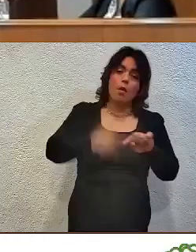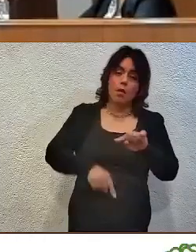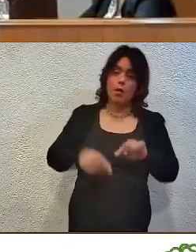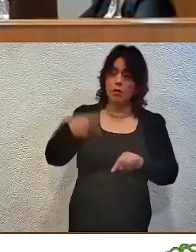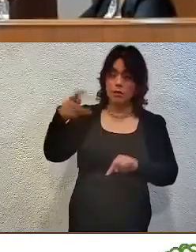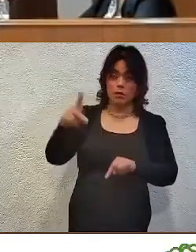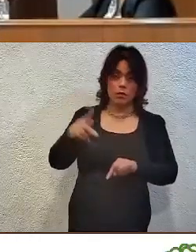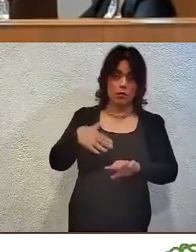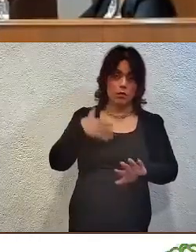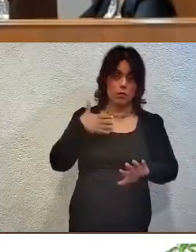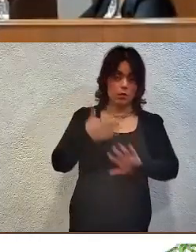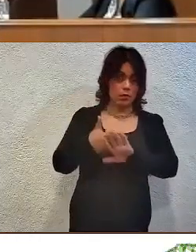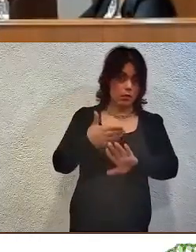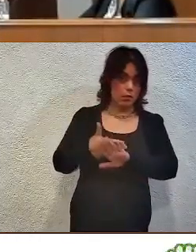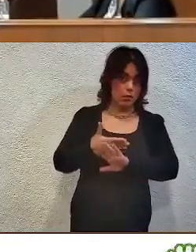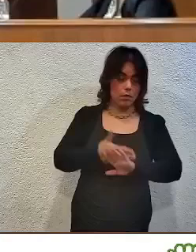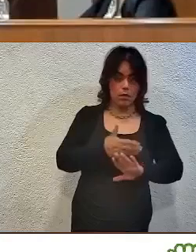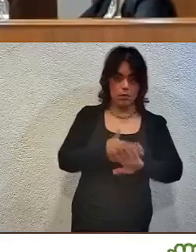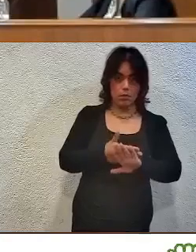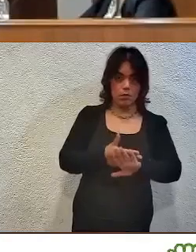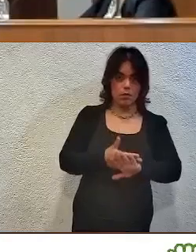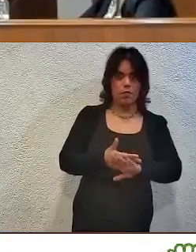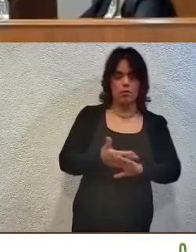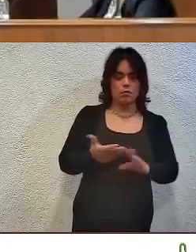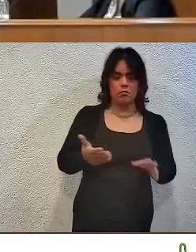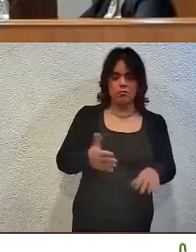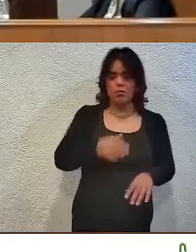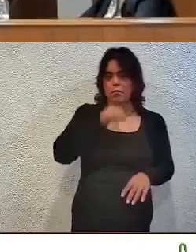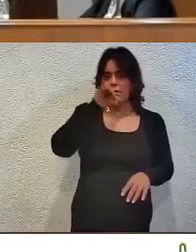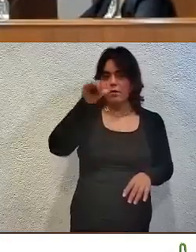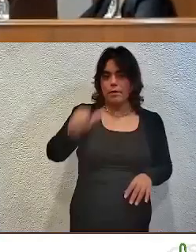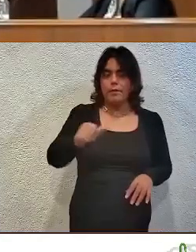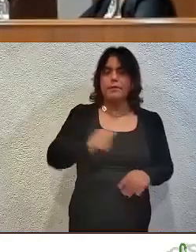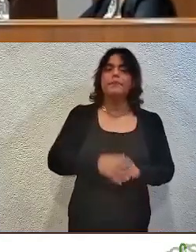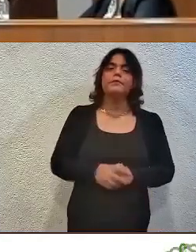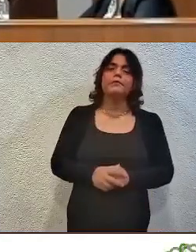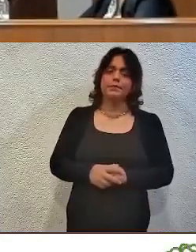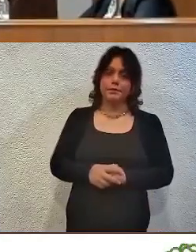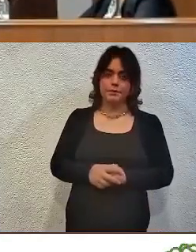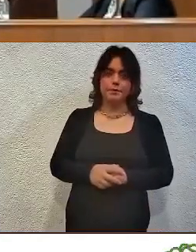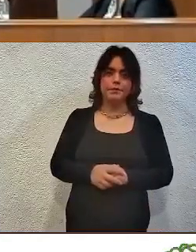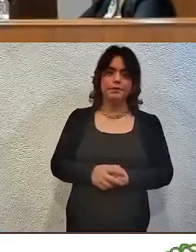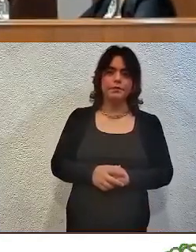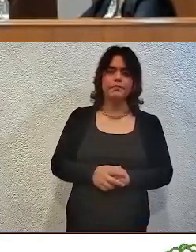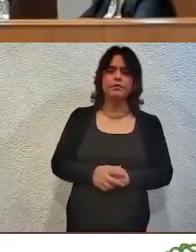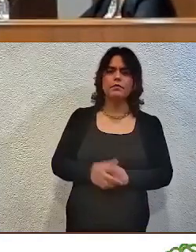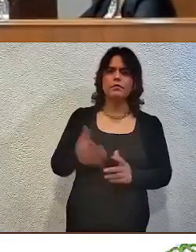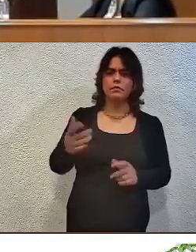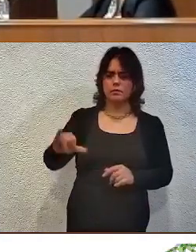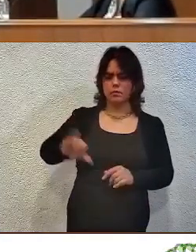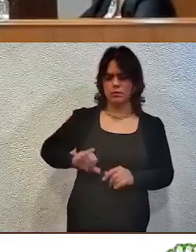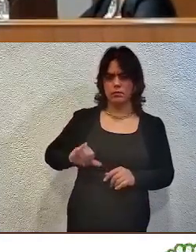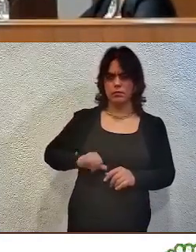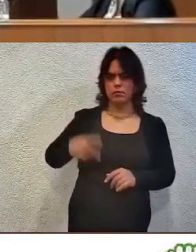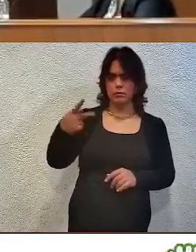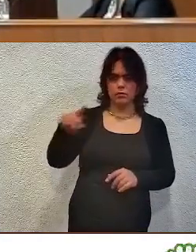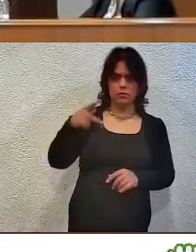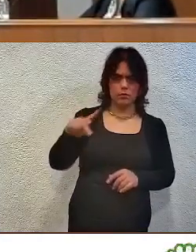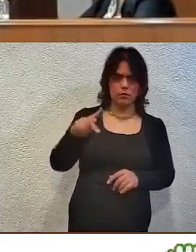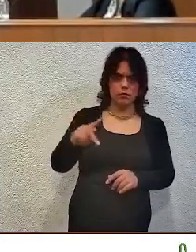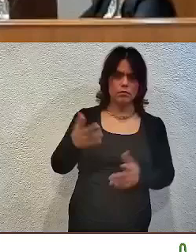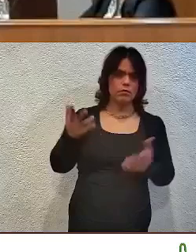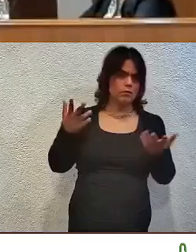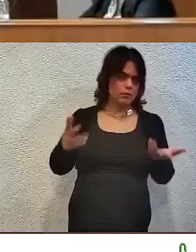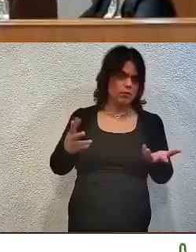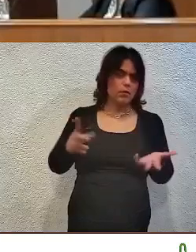interés jurídico o legítimo del promovente. Para tales efectos, se entiende por interés jurídico la existencia de un derecho subjetivo que